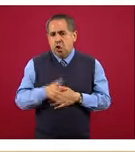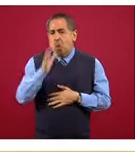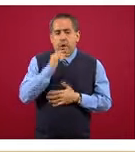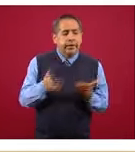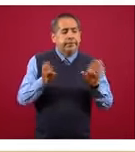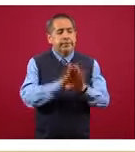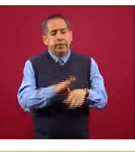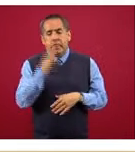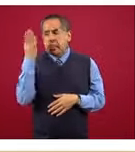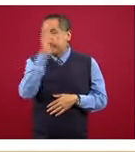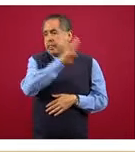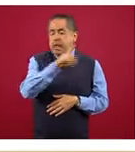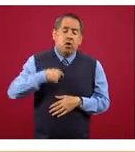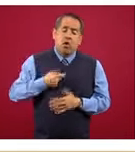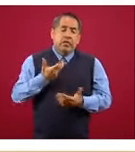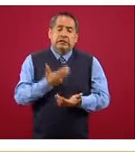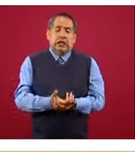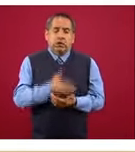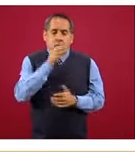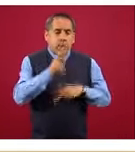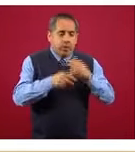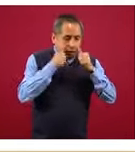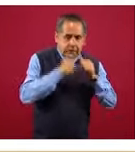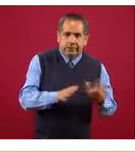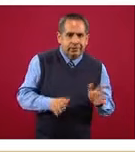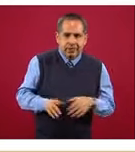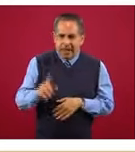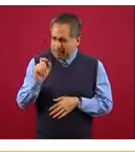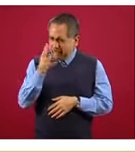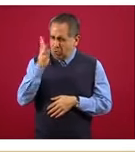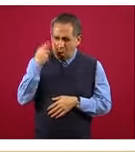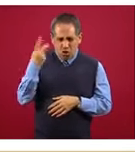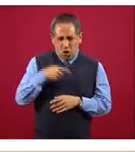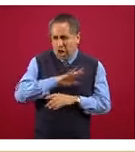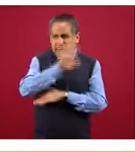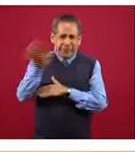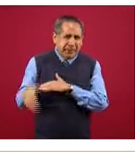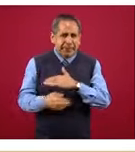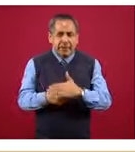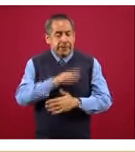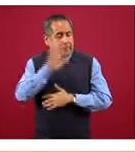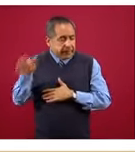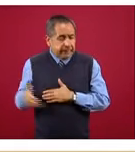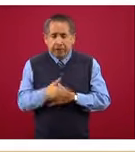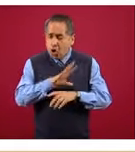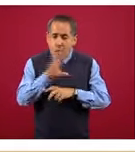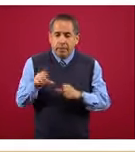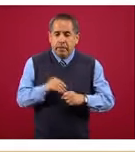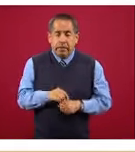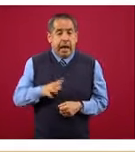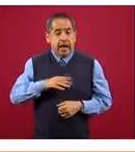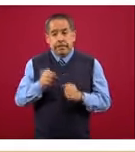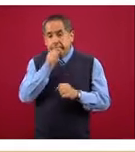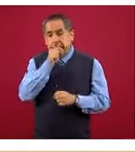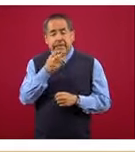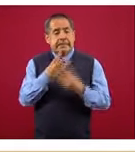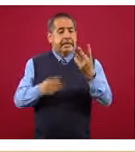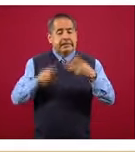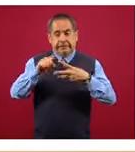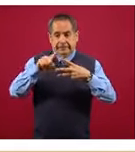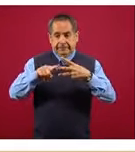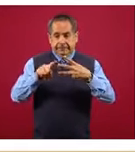tener un día inhábil. O sea, estos sistemas deben de operar todos los días. Y tiene 3 elementos específicos que debe de contar, que es